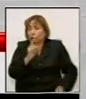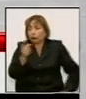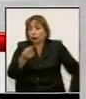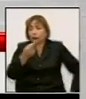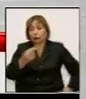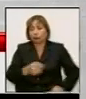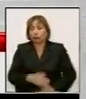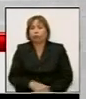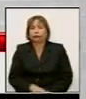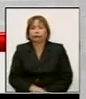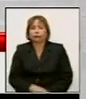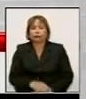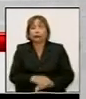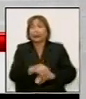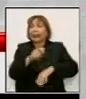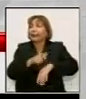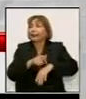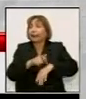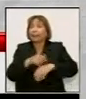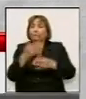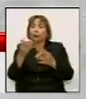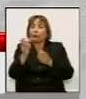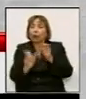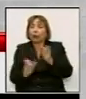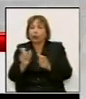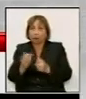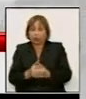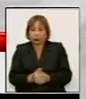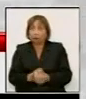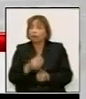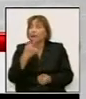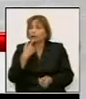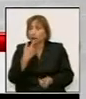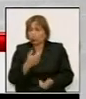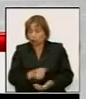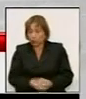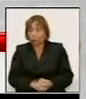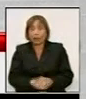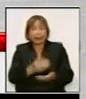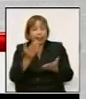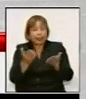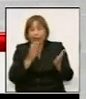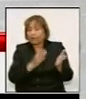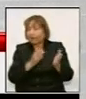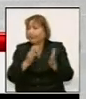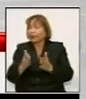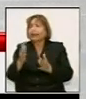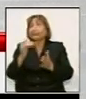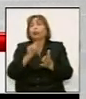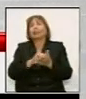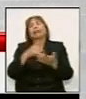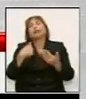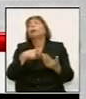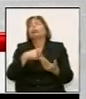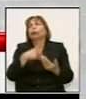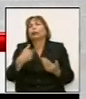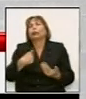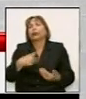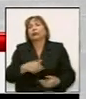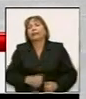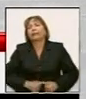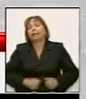solamente en el ámbito de la gestión pública, sino en cada paso que demos en nuestra vida.